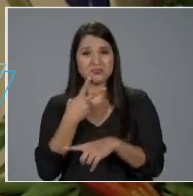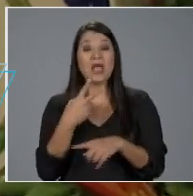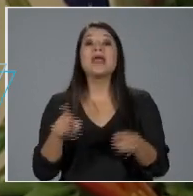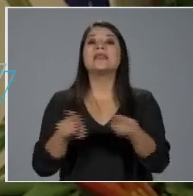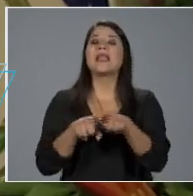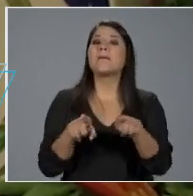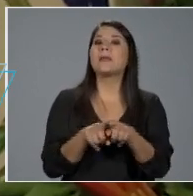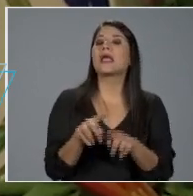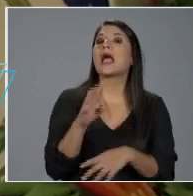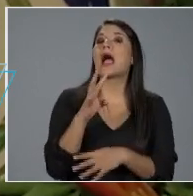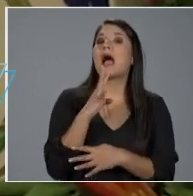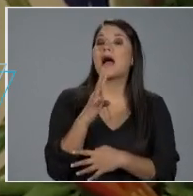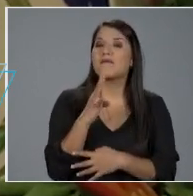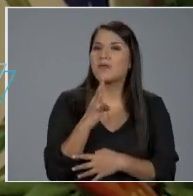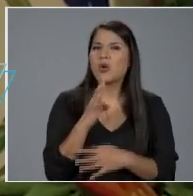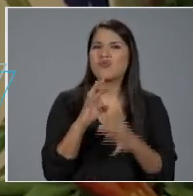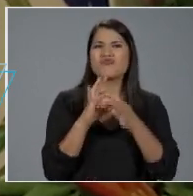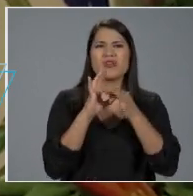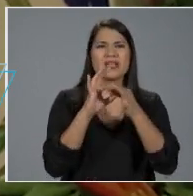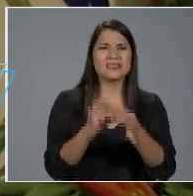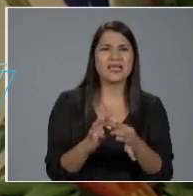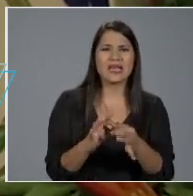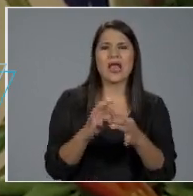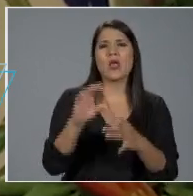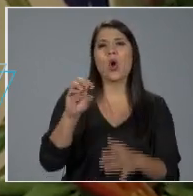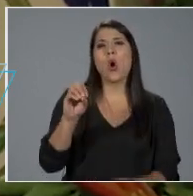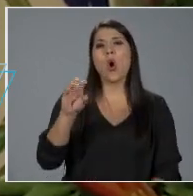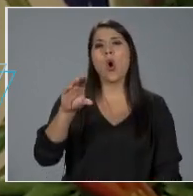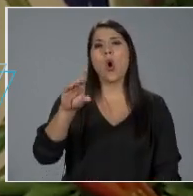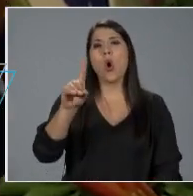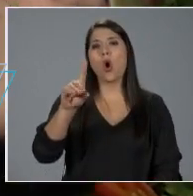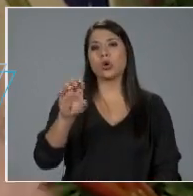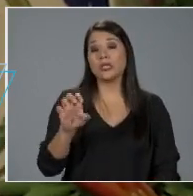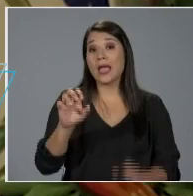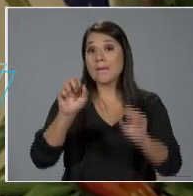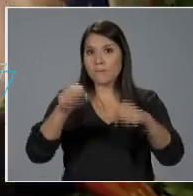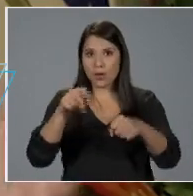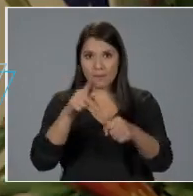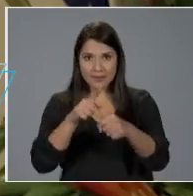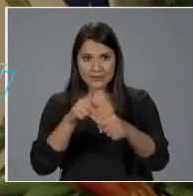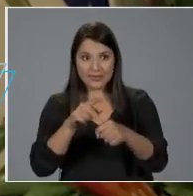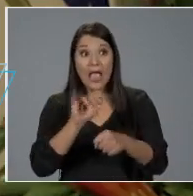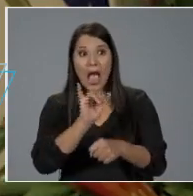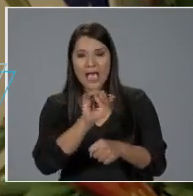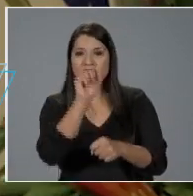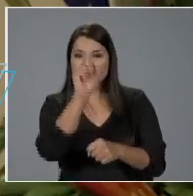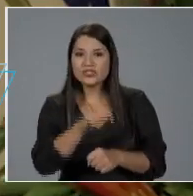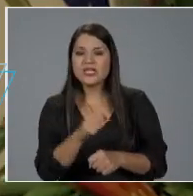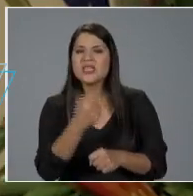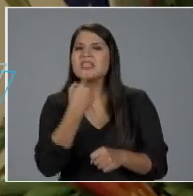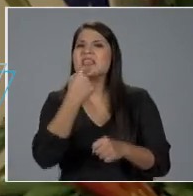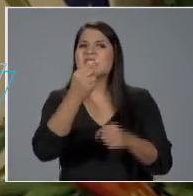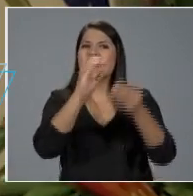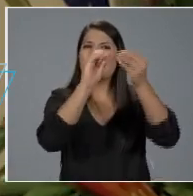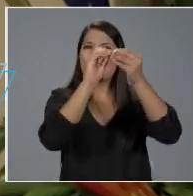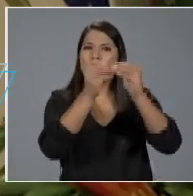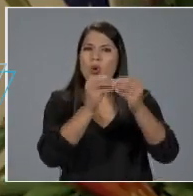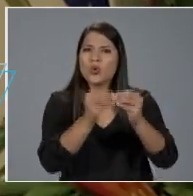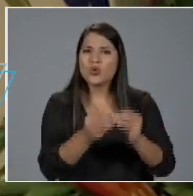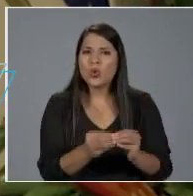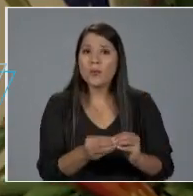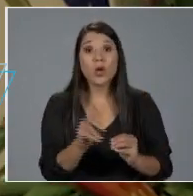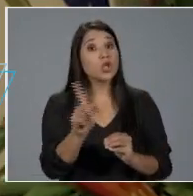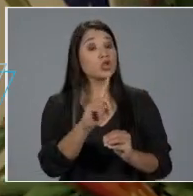habló de todo el tema de la OCDE, participar, y ahí sí mencionó cifras que no son producto solo de